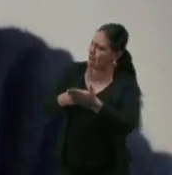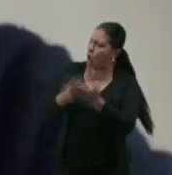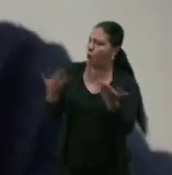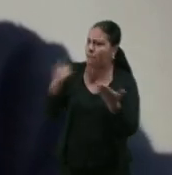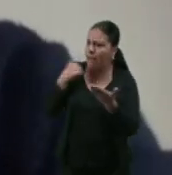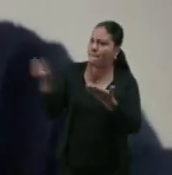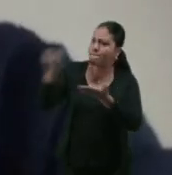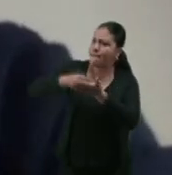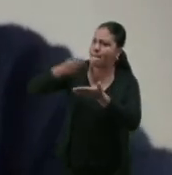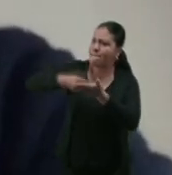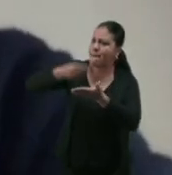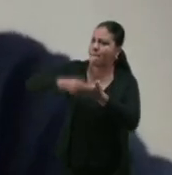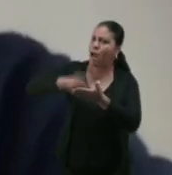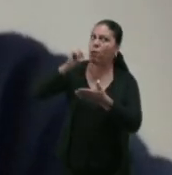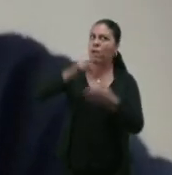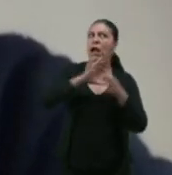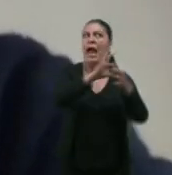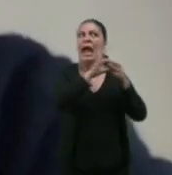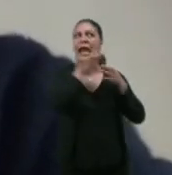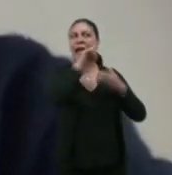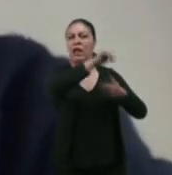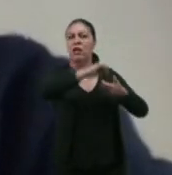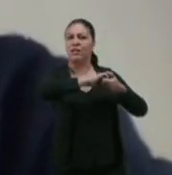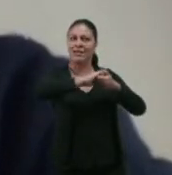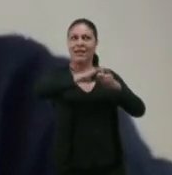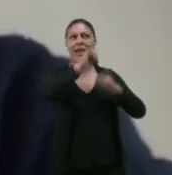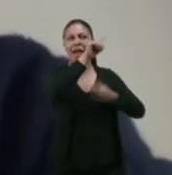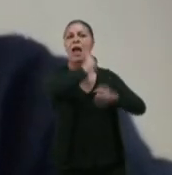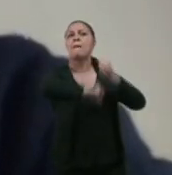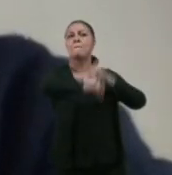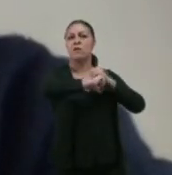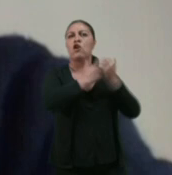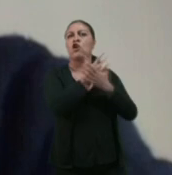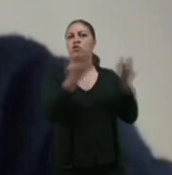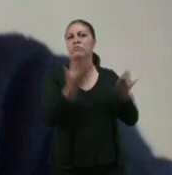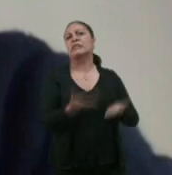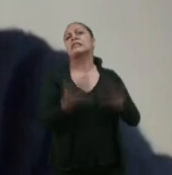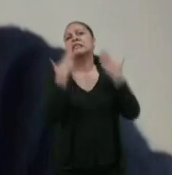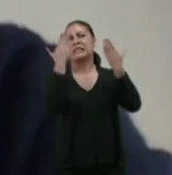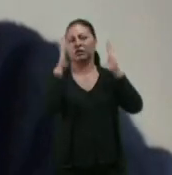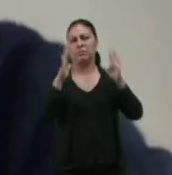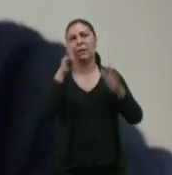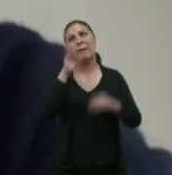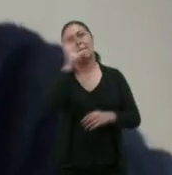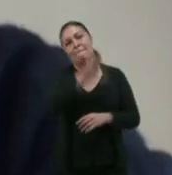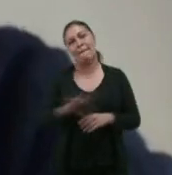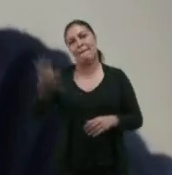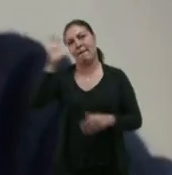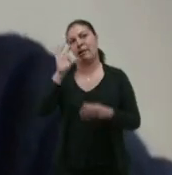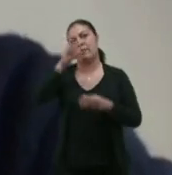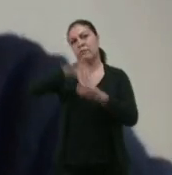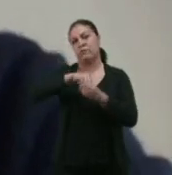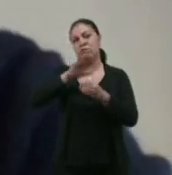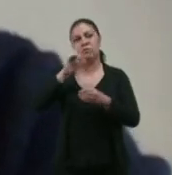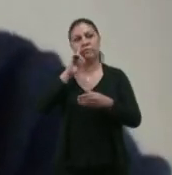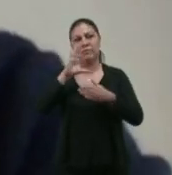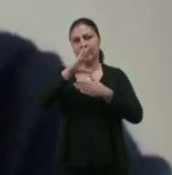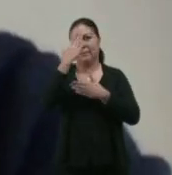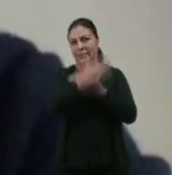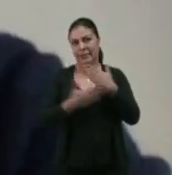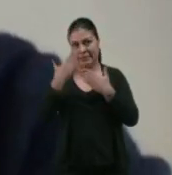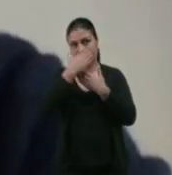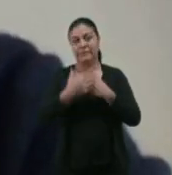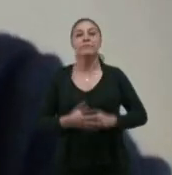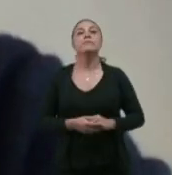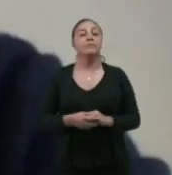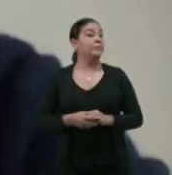le permite gestionar todos los tipos de cobranzas que existen en los distintos países de América Latina. Así que eso es un poco lo que nosotros,